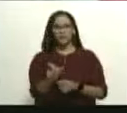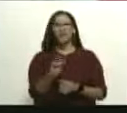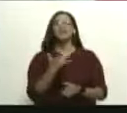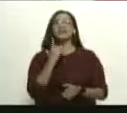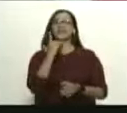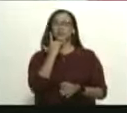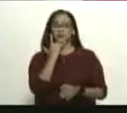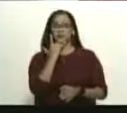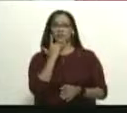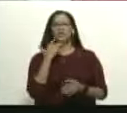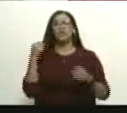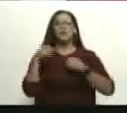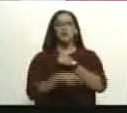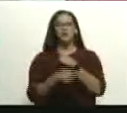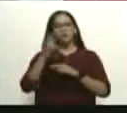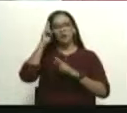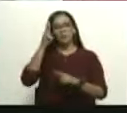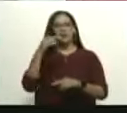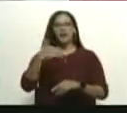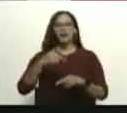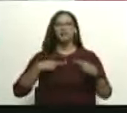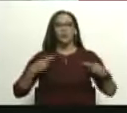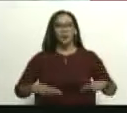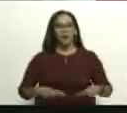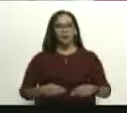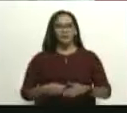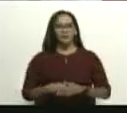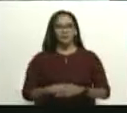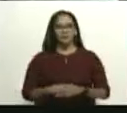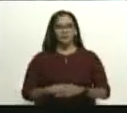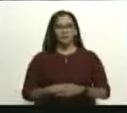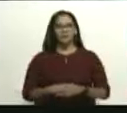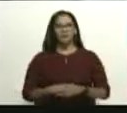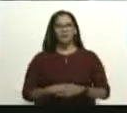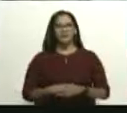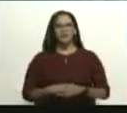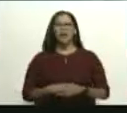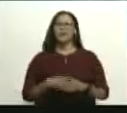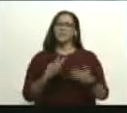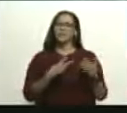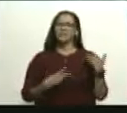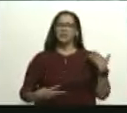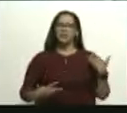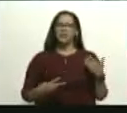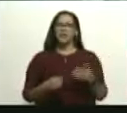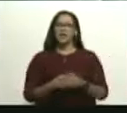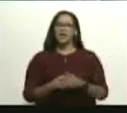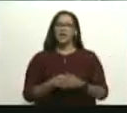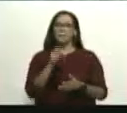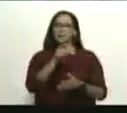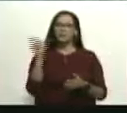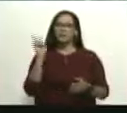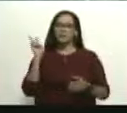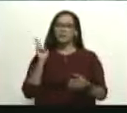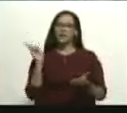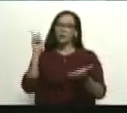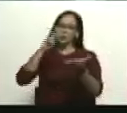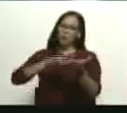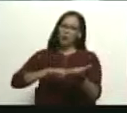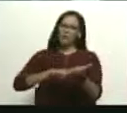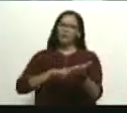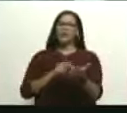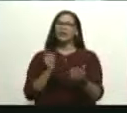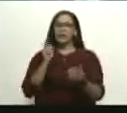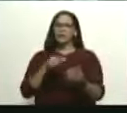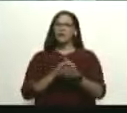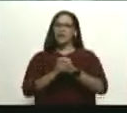dignidad y el profundo respeto a los derechos humanos, mi comandante jefe. Vicepresidente, sin duda alguna, los connacionales que regresan el día de hoy ha sido también por